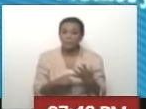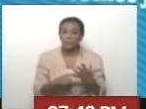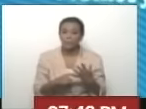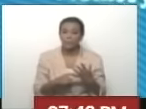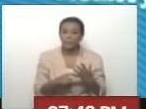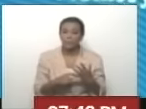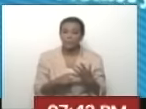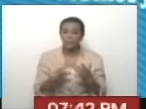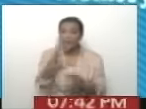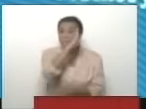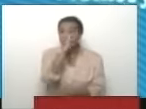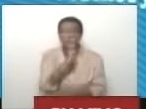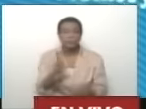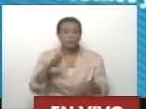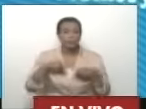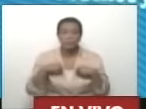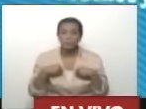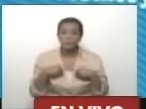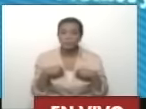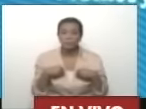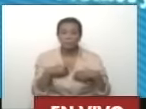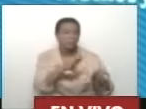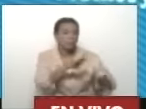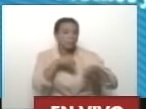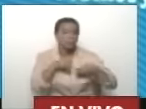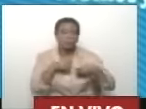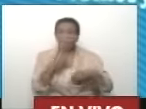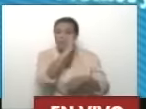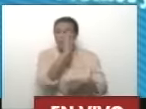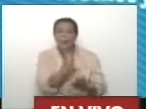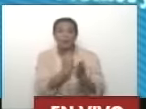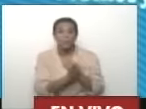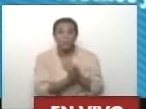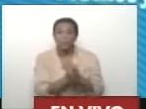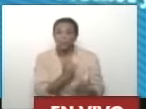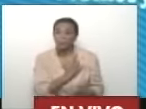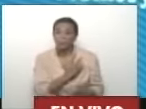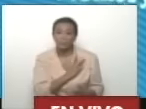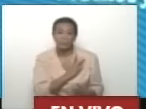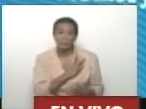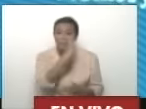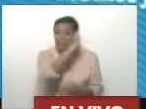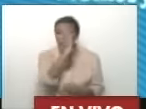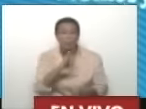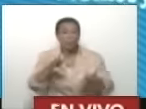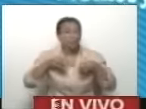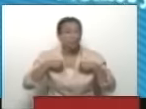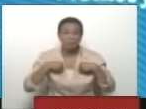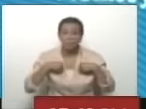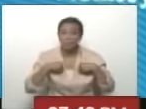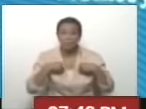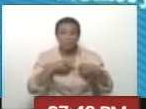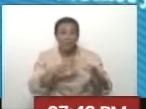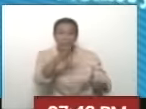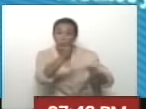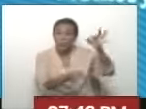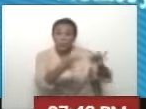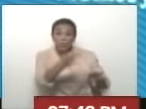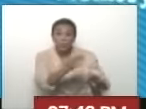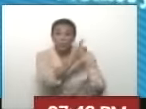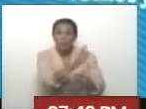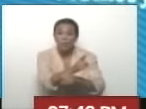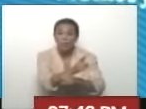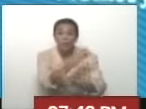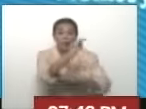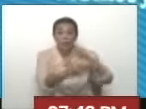Bosnia-Herzegovina, Brasil, compañero Lula da Silva, Itamaraty. Brasil no reconoce la jurisdicción obligatoria